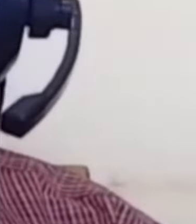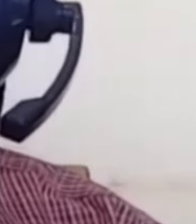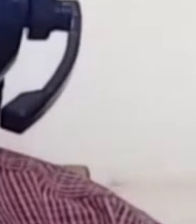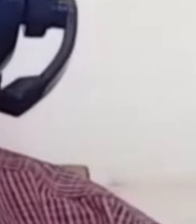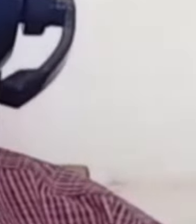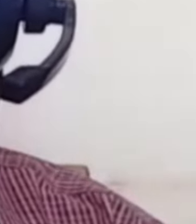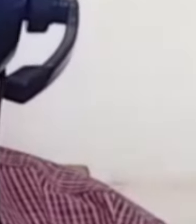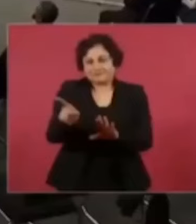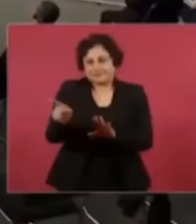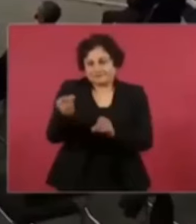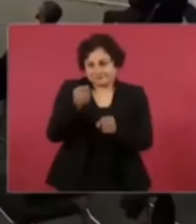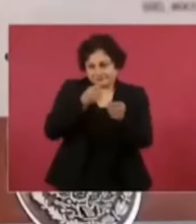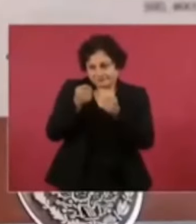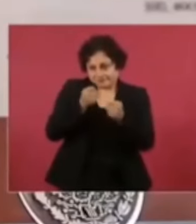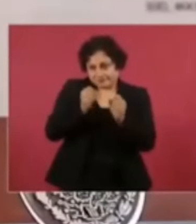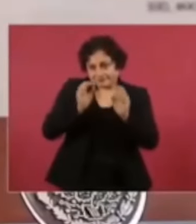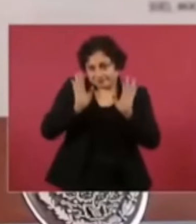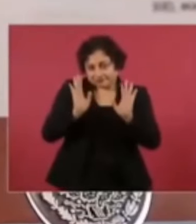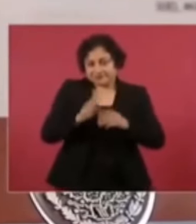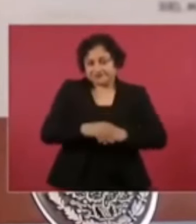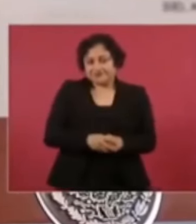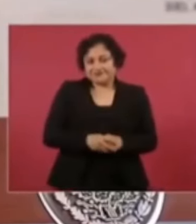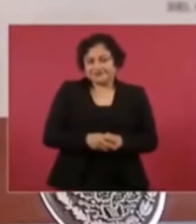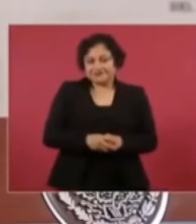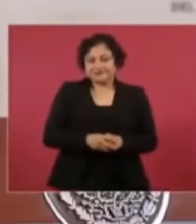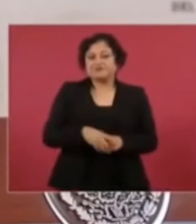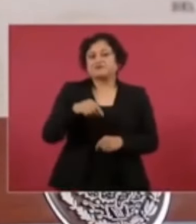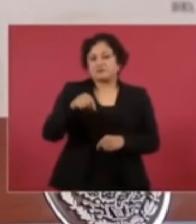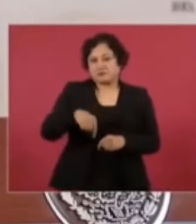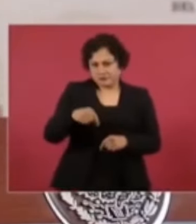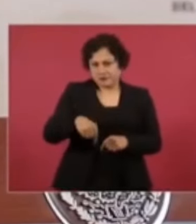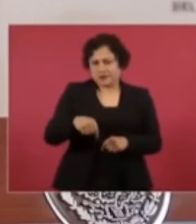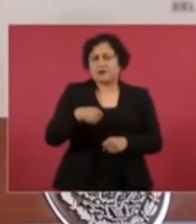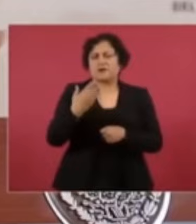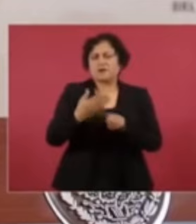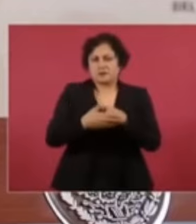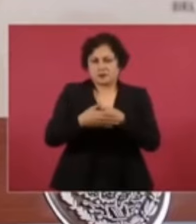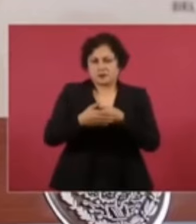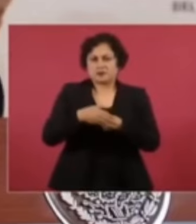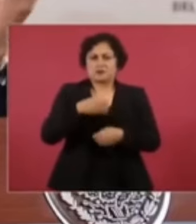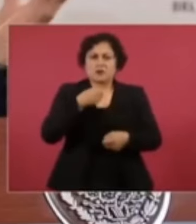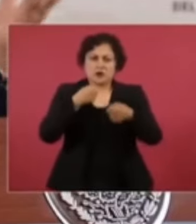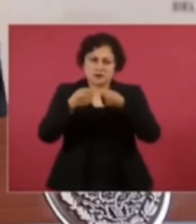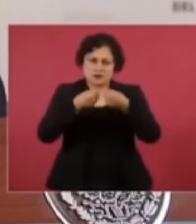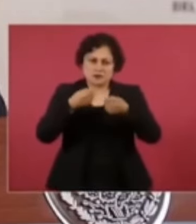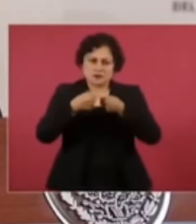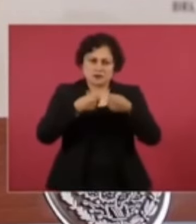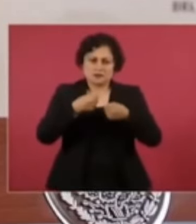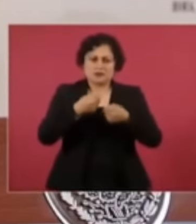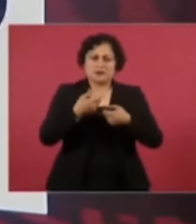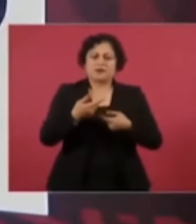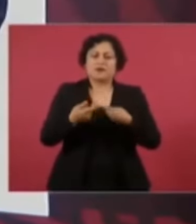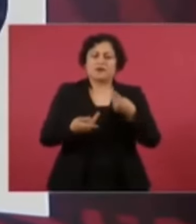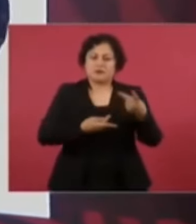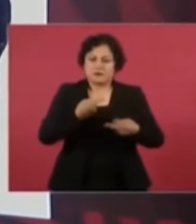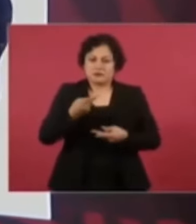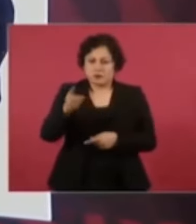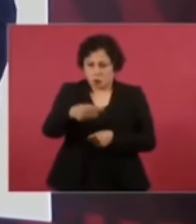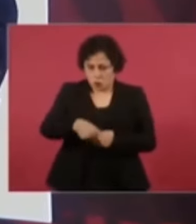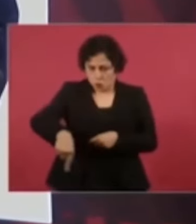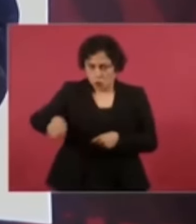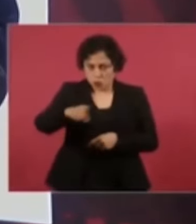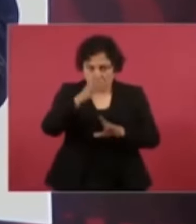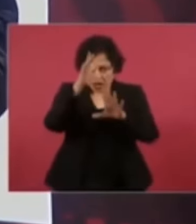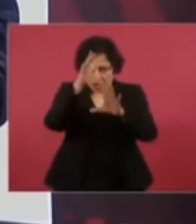López Obrador, por favor. Vamos a hacer aquí una entrevista, ¿sí? Pregunten, o sea, pónganse de